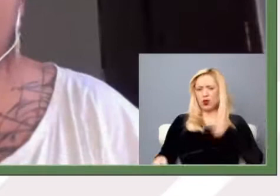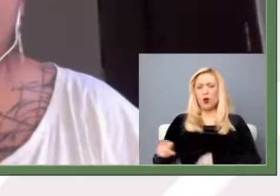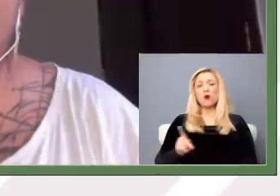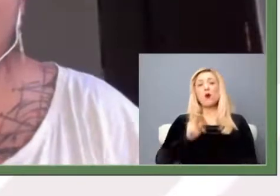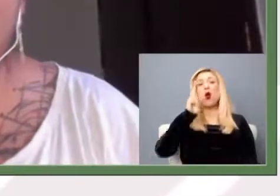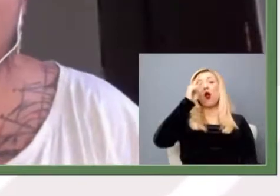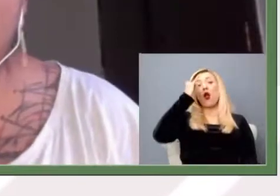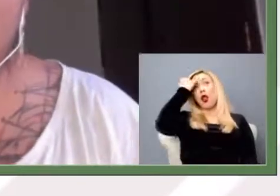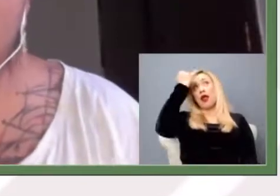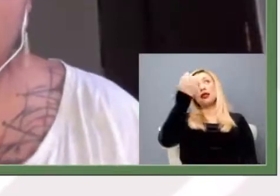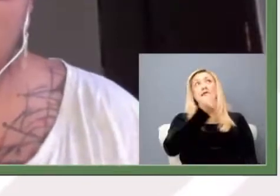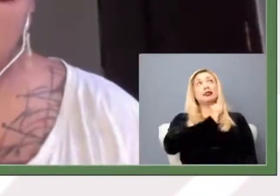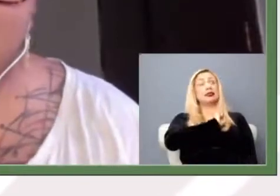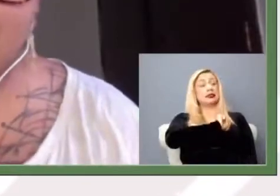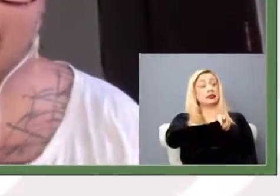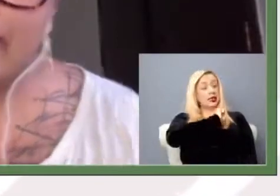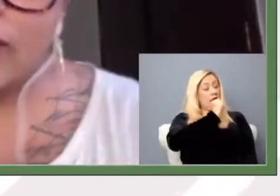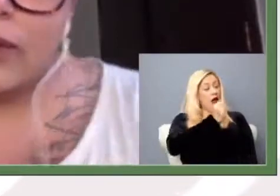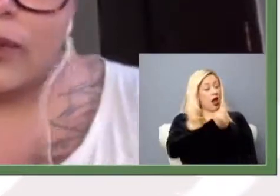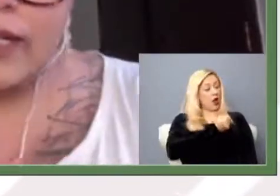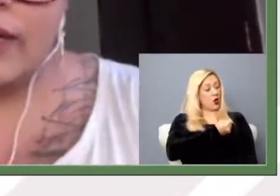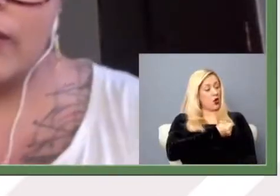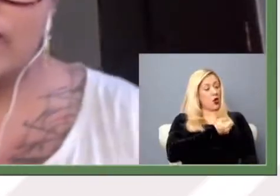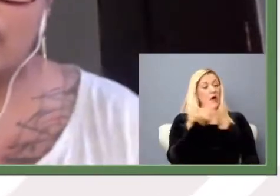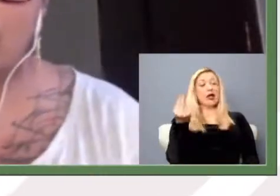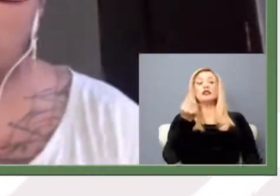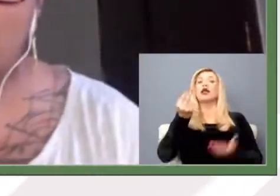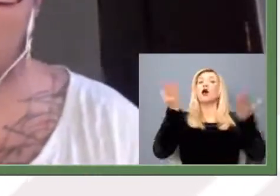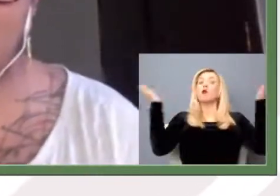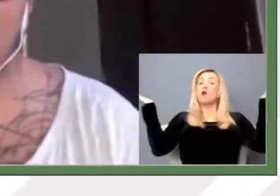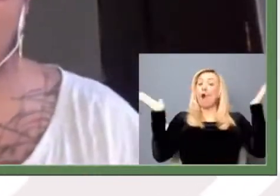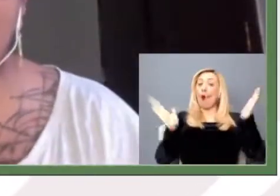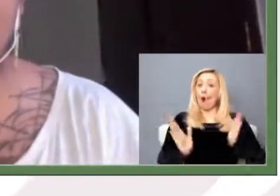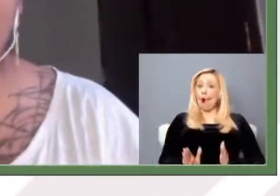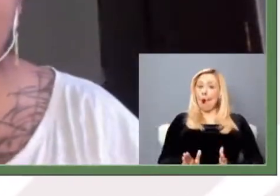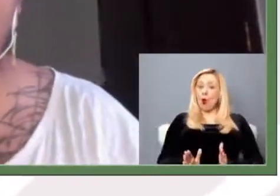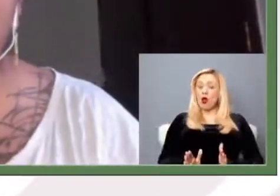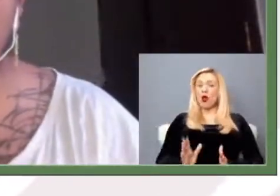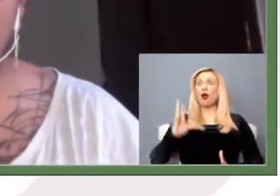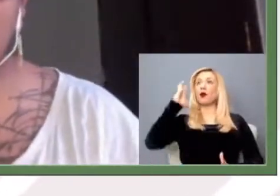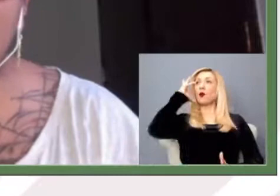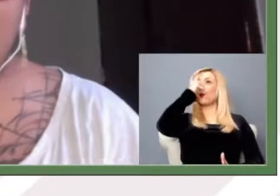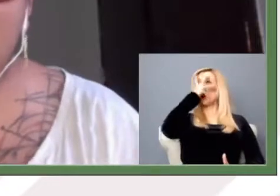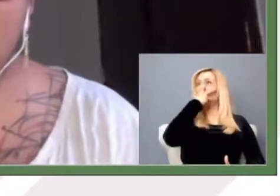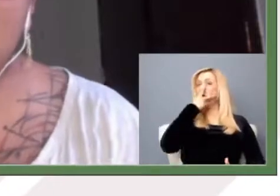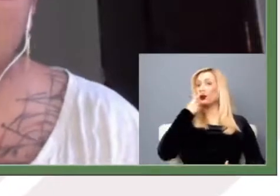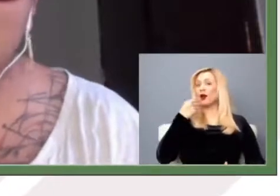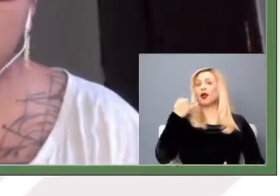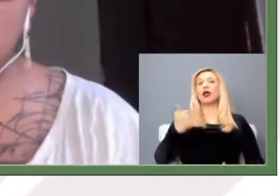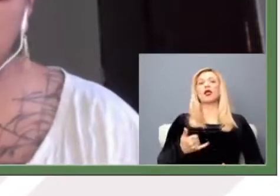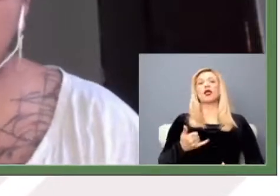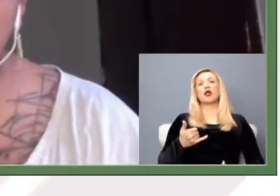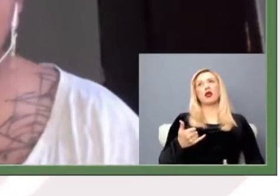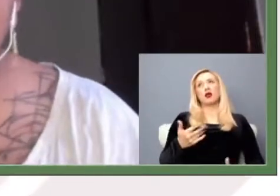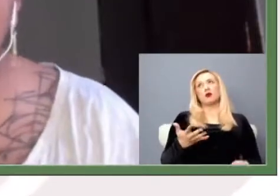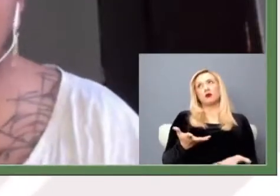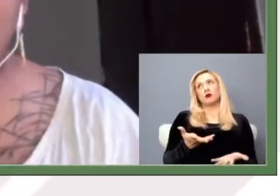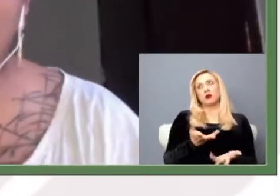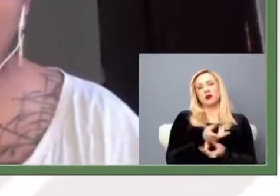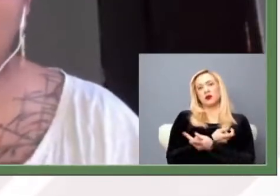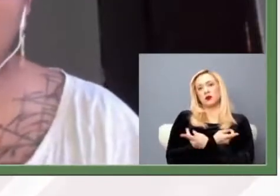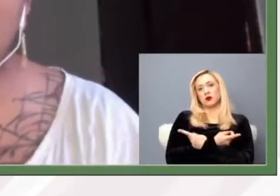pero que también tiene que ver con la belleza y con una cuestión de moral. Entonces, por eso creo que nos sirve mucho entender